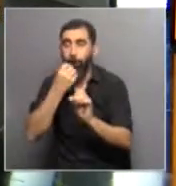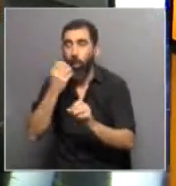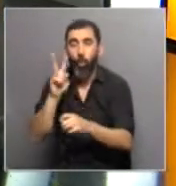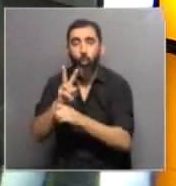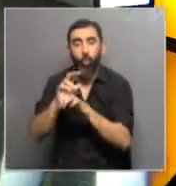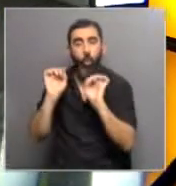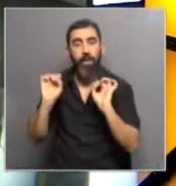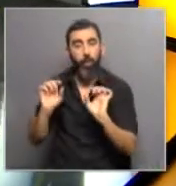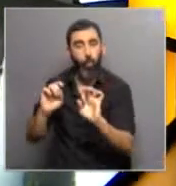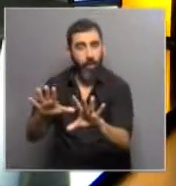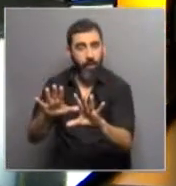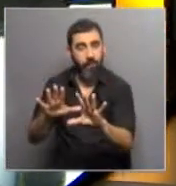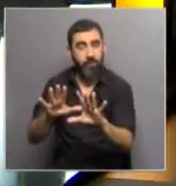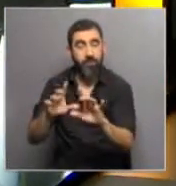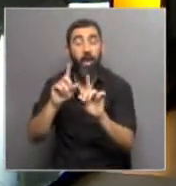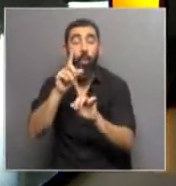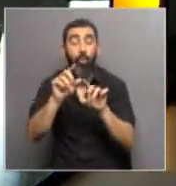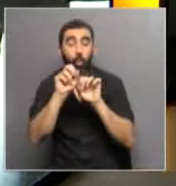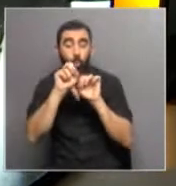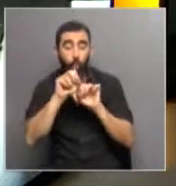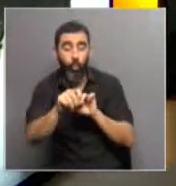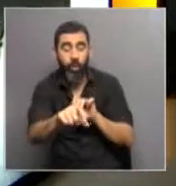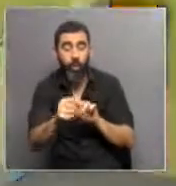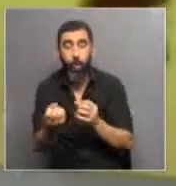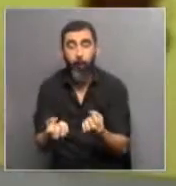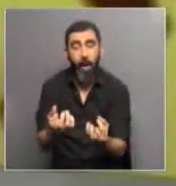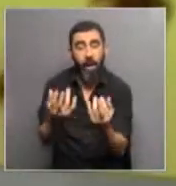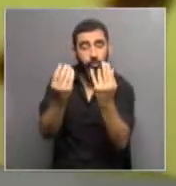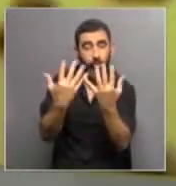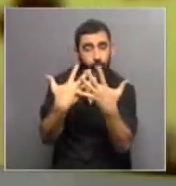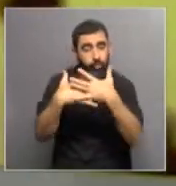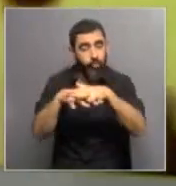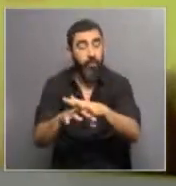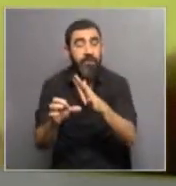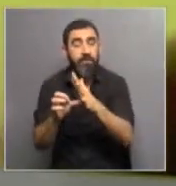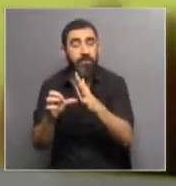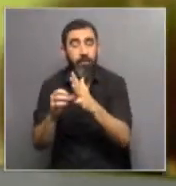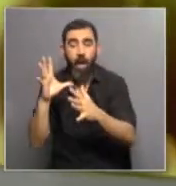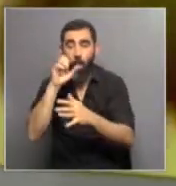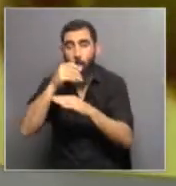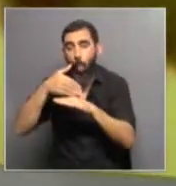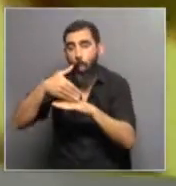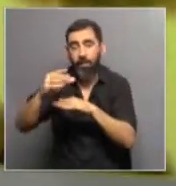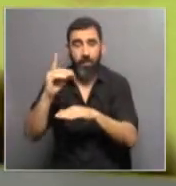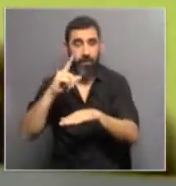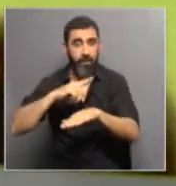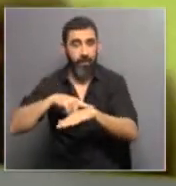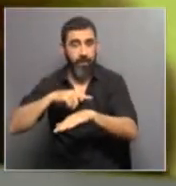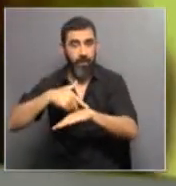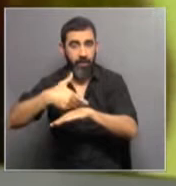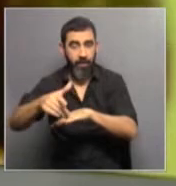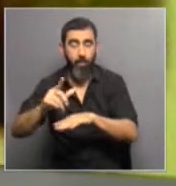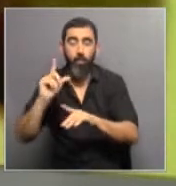las rotaciones entre cultivos y pasturas y leguminosas, sistemas más sostenibles que hagan un uso más responsable y